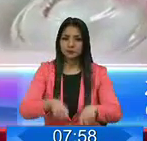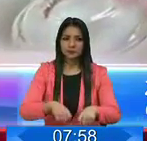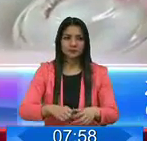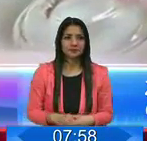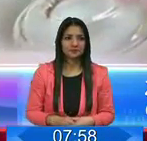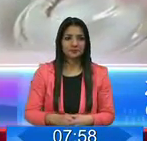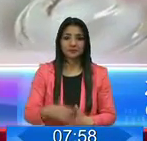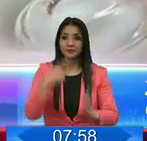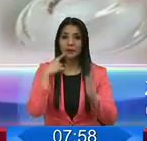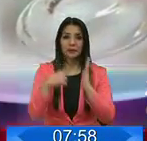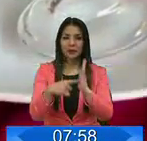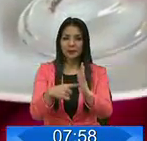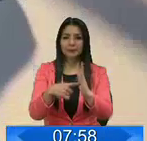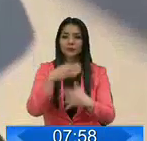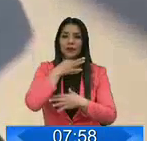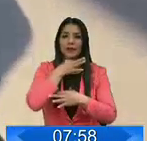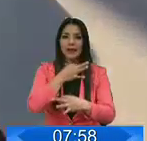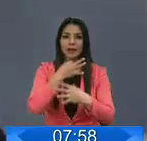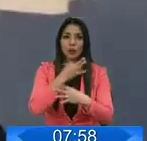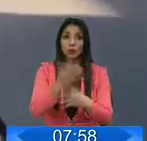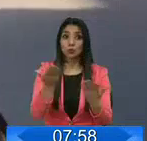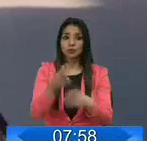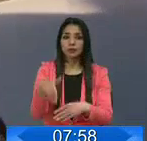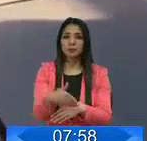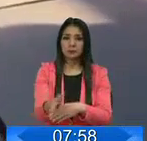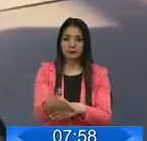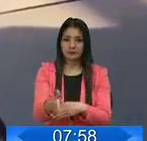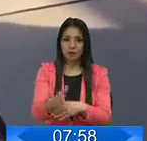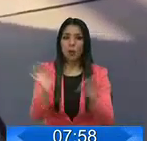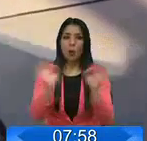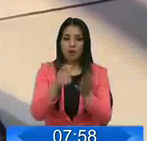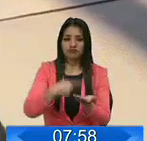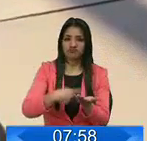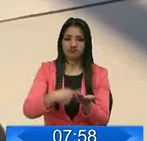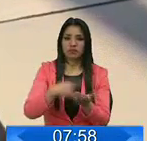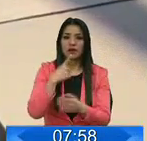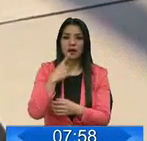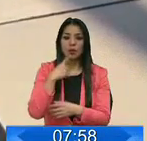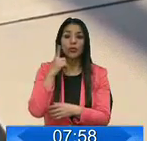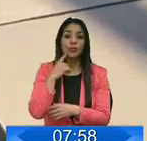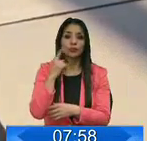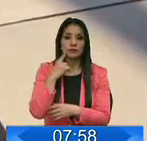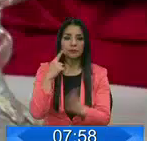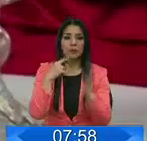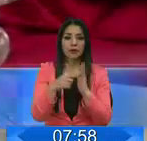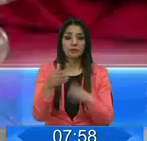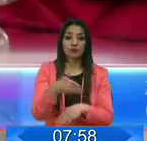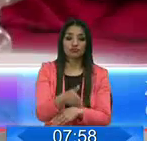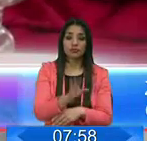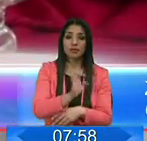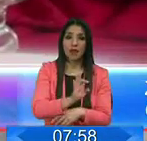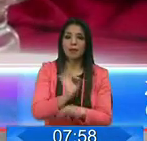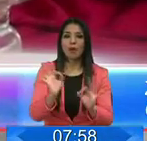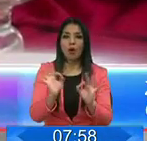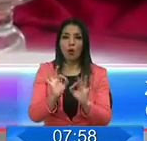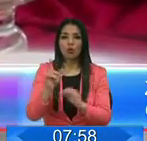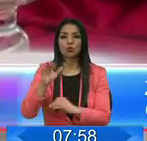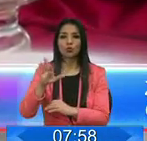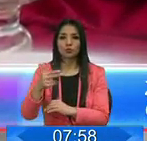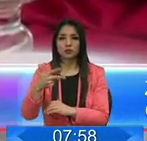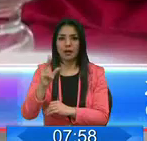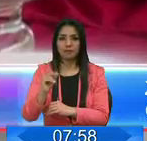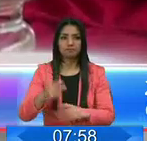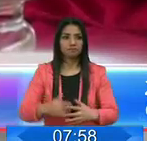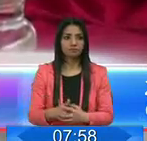platillos apetitosos son los mariscos criados en agua dulce como la tilapia y la trucha. Amor,